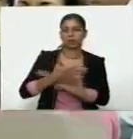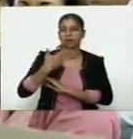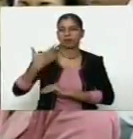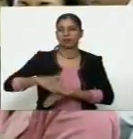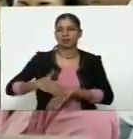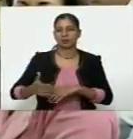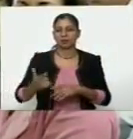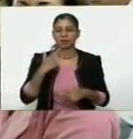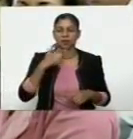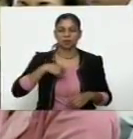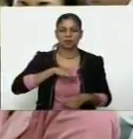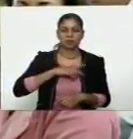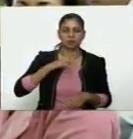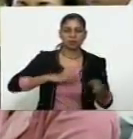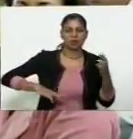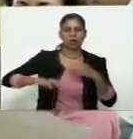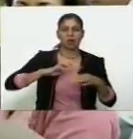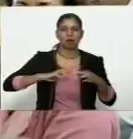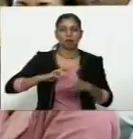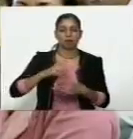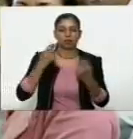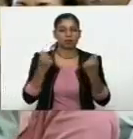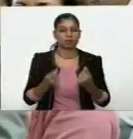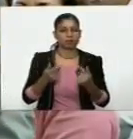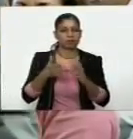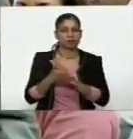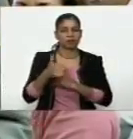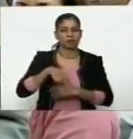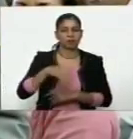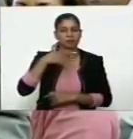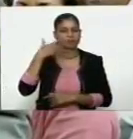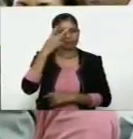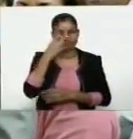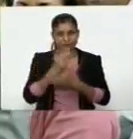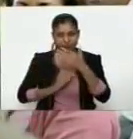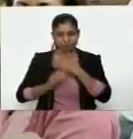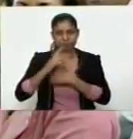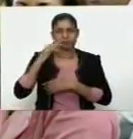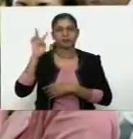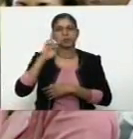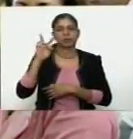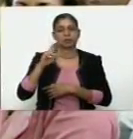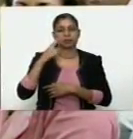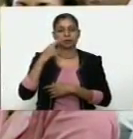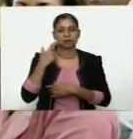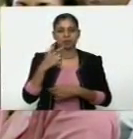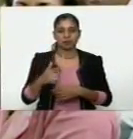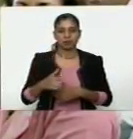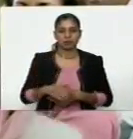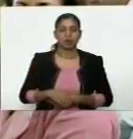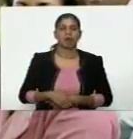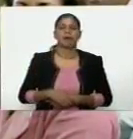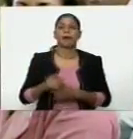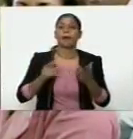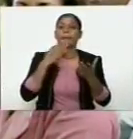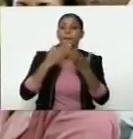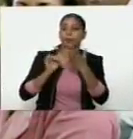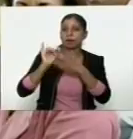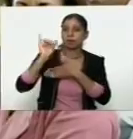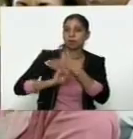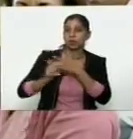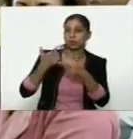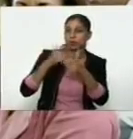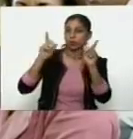porque estamos elaborando una revolución financiera donde humildemente este país del Cono Sur, donde humilde este país que plantea un proyecto